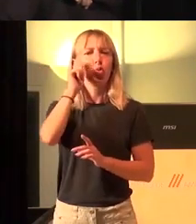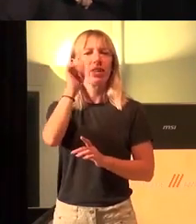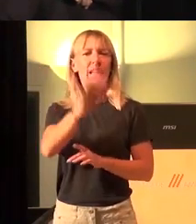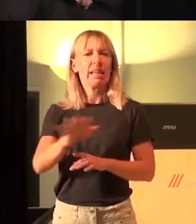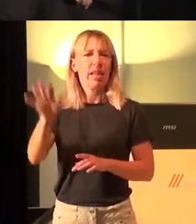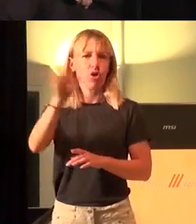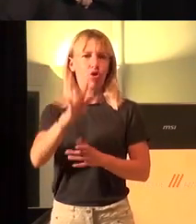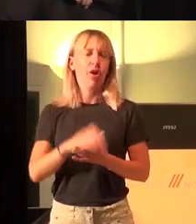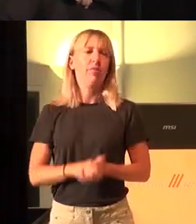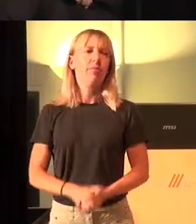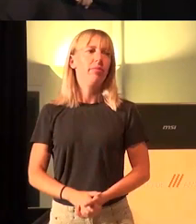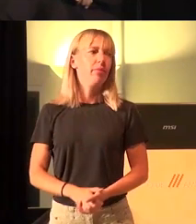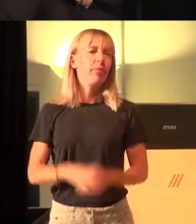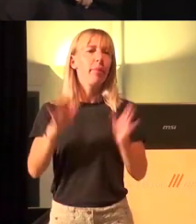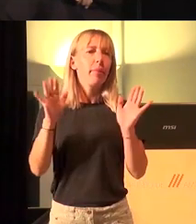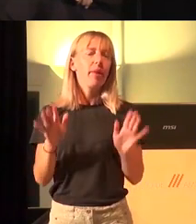nacional.